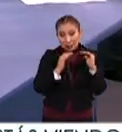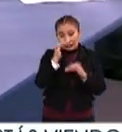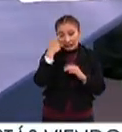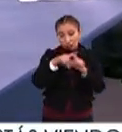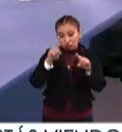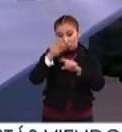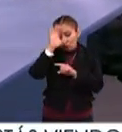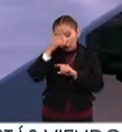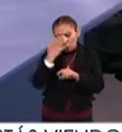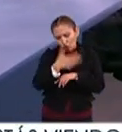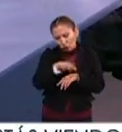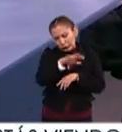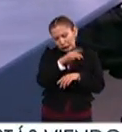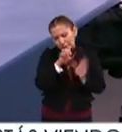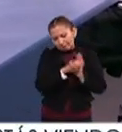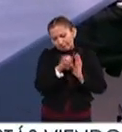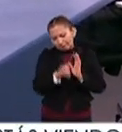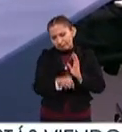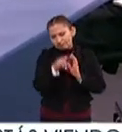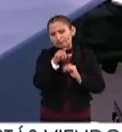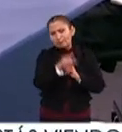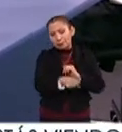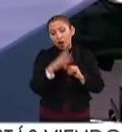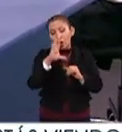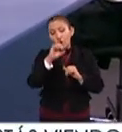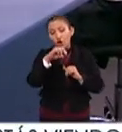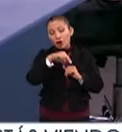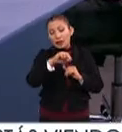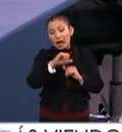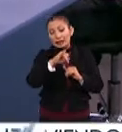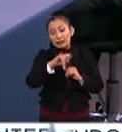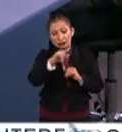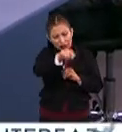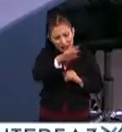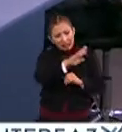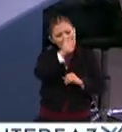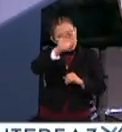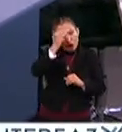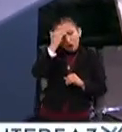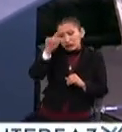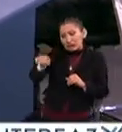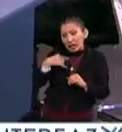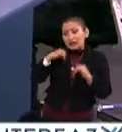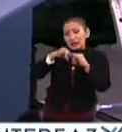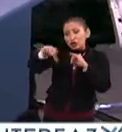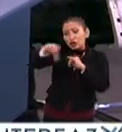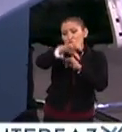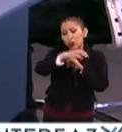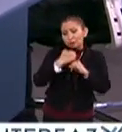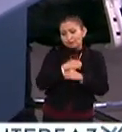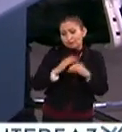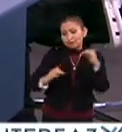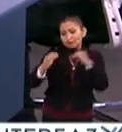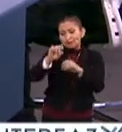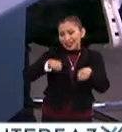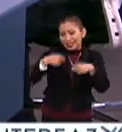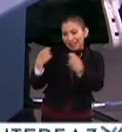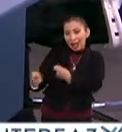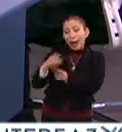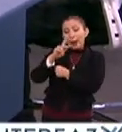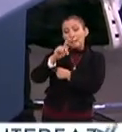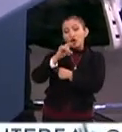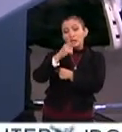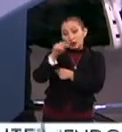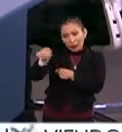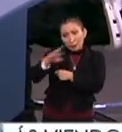hemos estado buscando que el CONACYT reconozca también, y las instituciones de educación superior que brindan